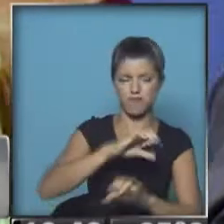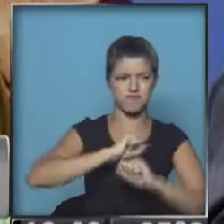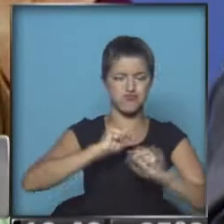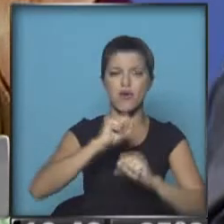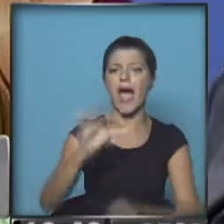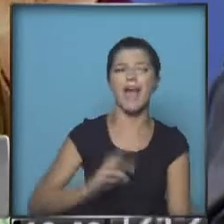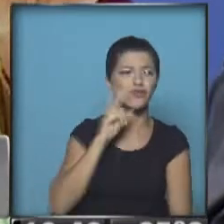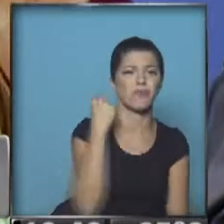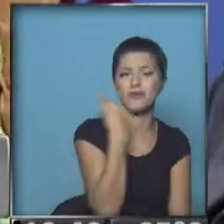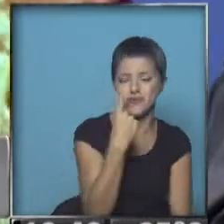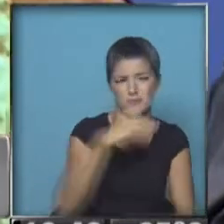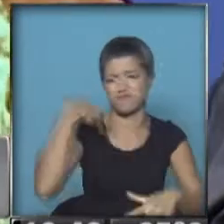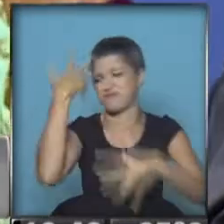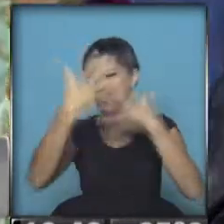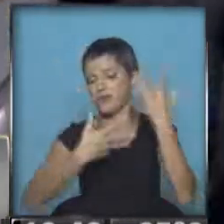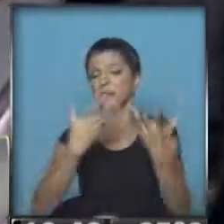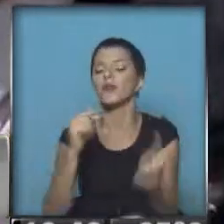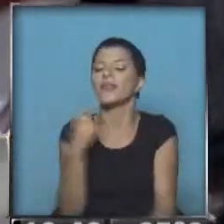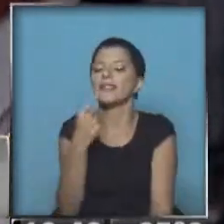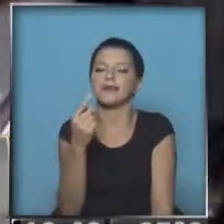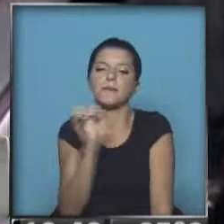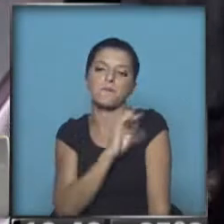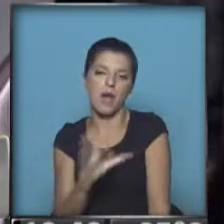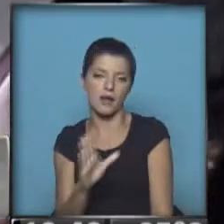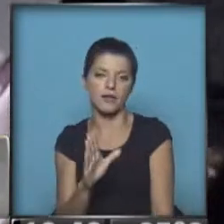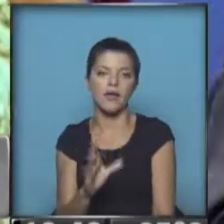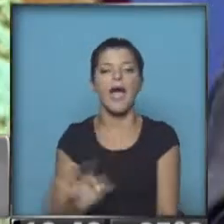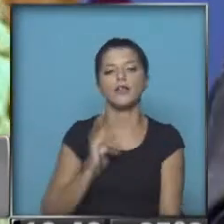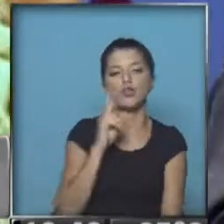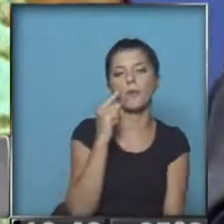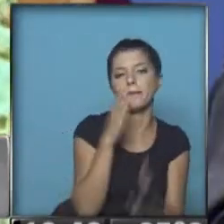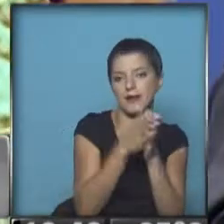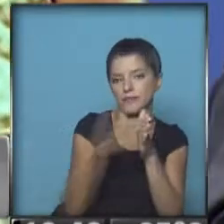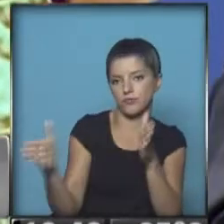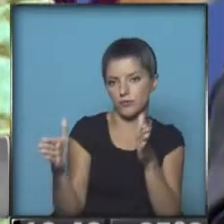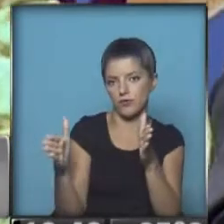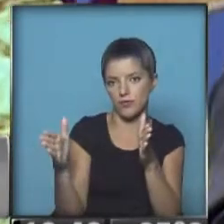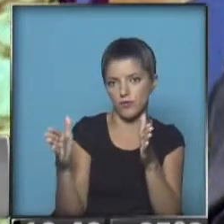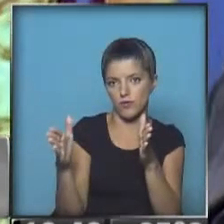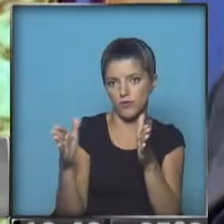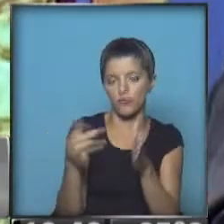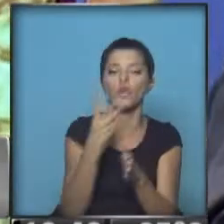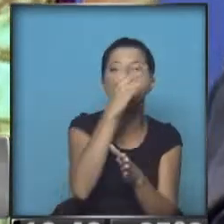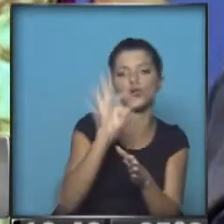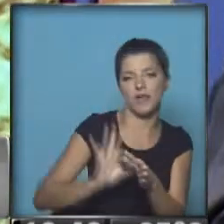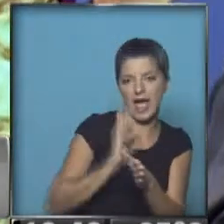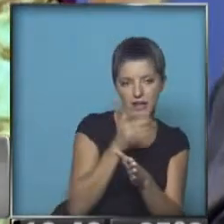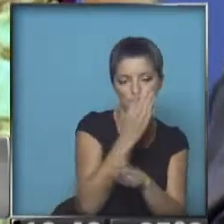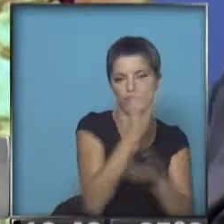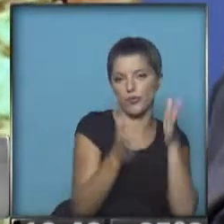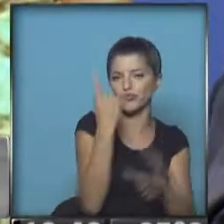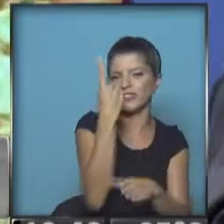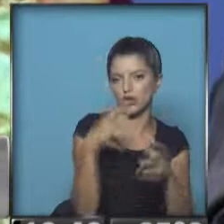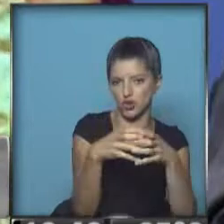Sería injusto creer que el año 2001 fue el resultado de la explosión de 2 años de gestión de un